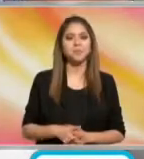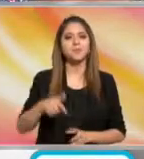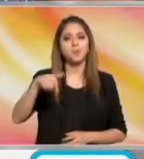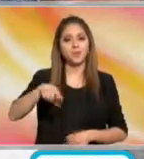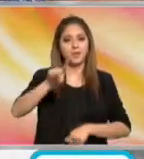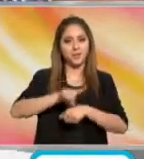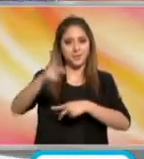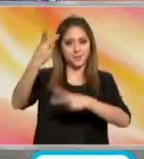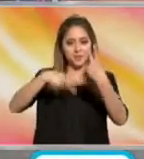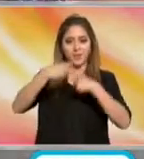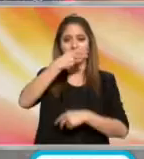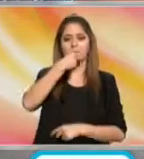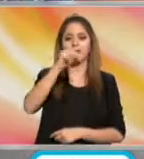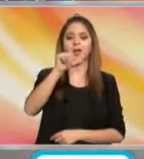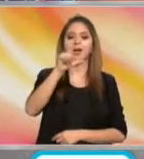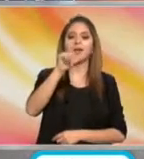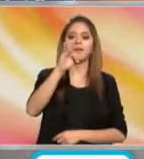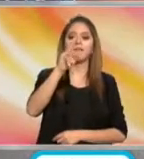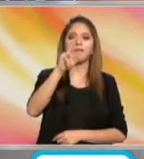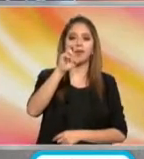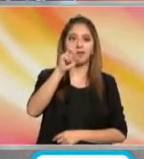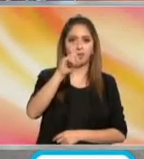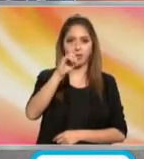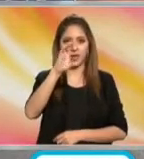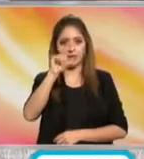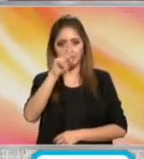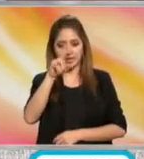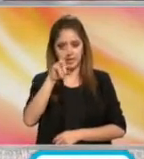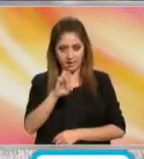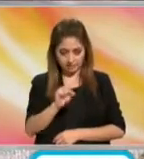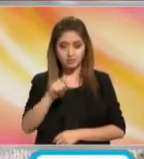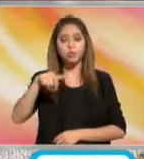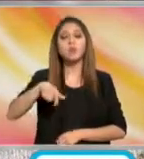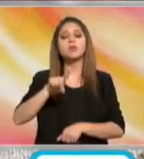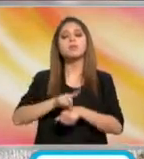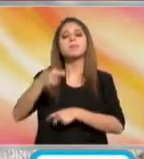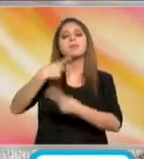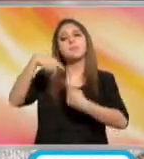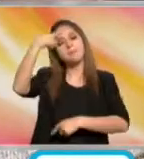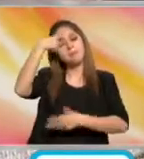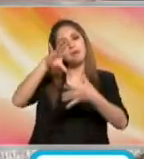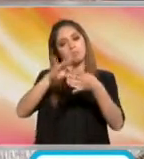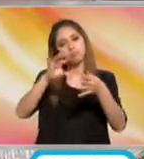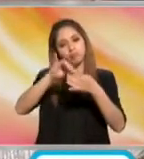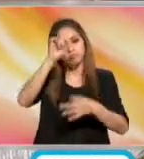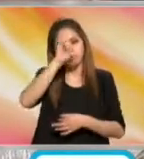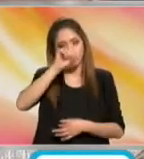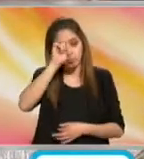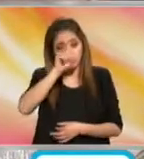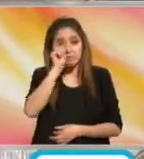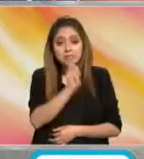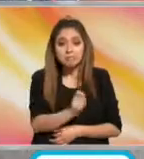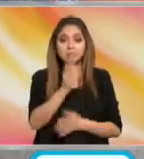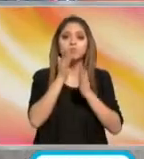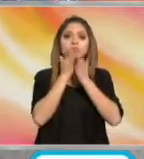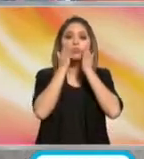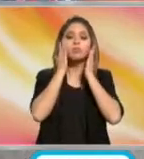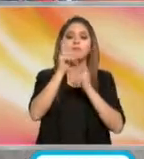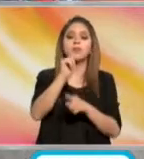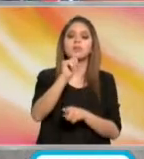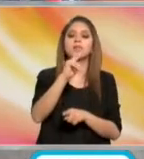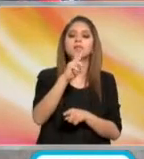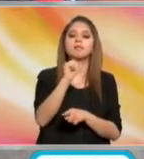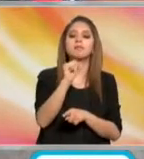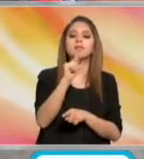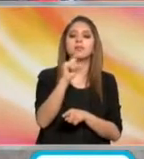Hoy nos acompaña Alfredo Casares, como siempre, para brindarnos una información sumamente útil. En esta ocasión, un tratamiento y maquillaje al